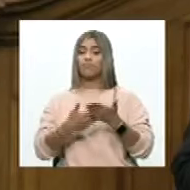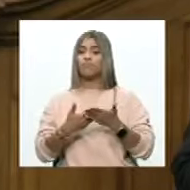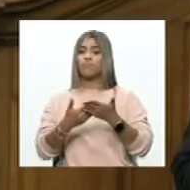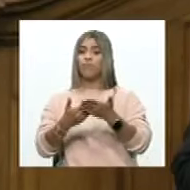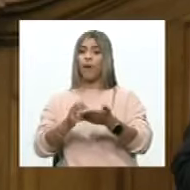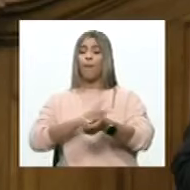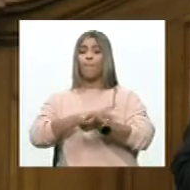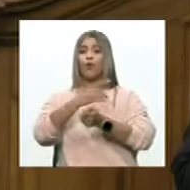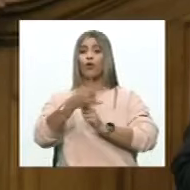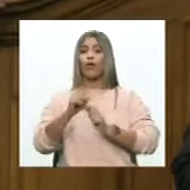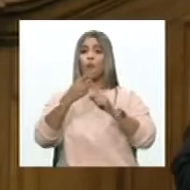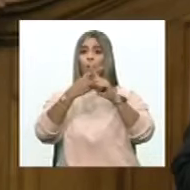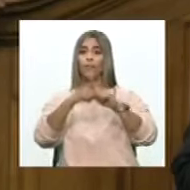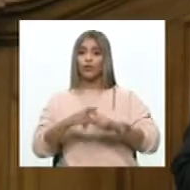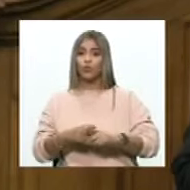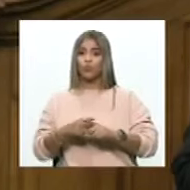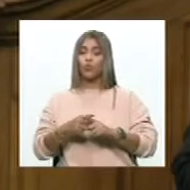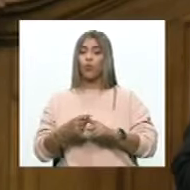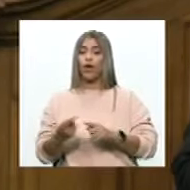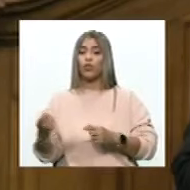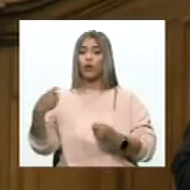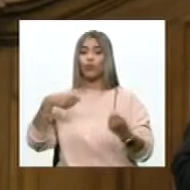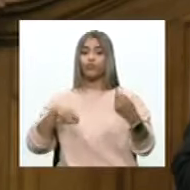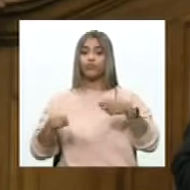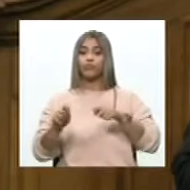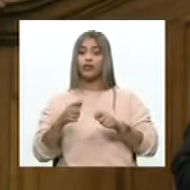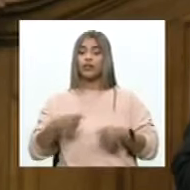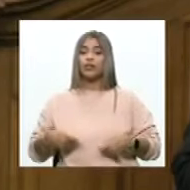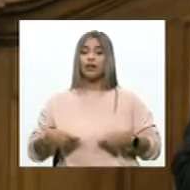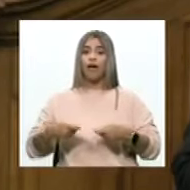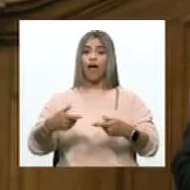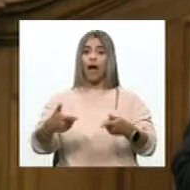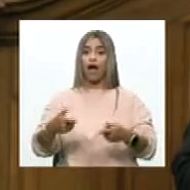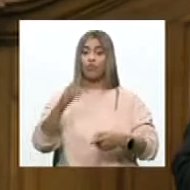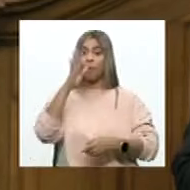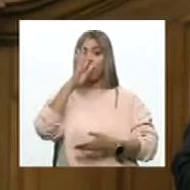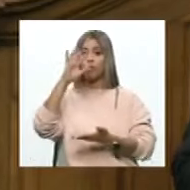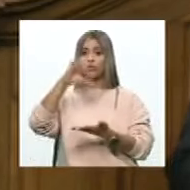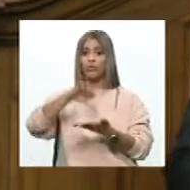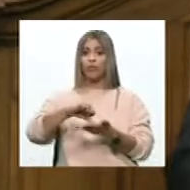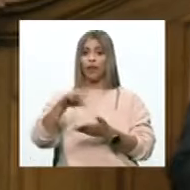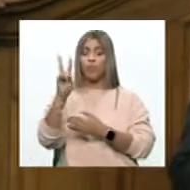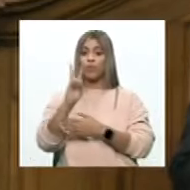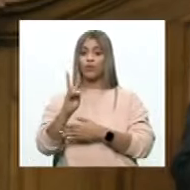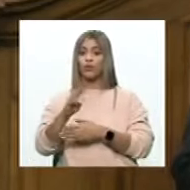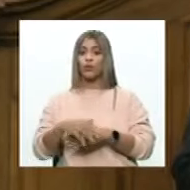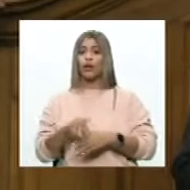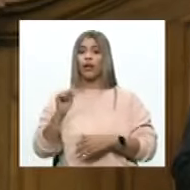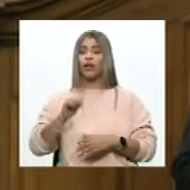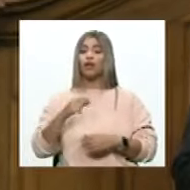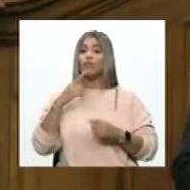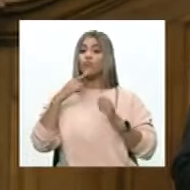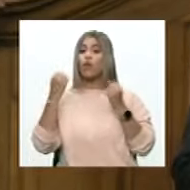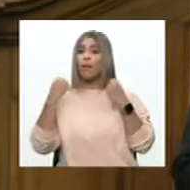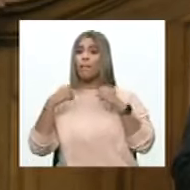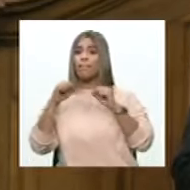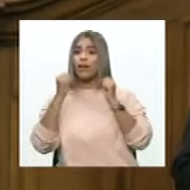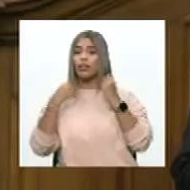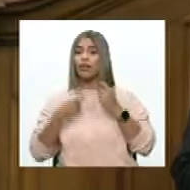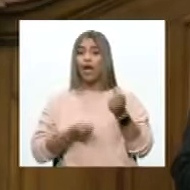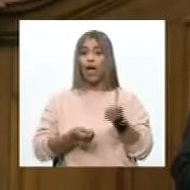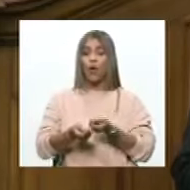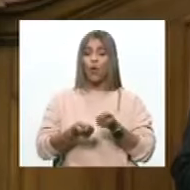presupuesto de ingresos y gastos operativos del Banco Central de Venezuela correspondiente al ejercicio